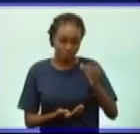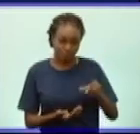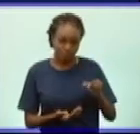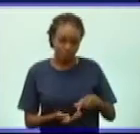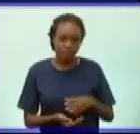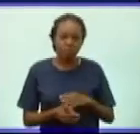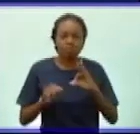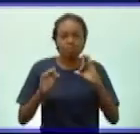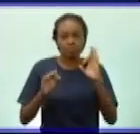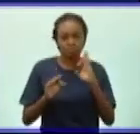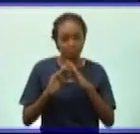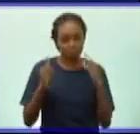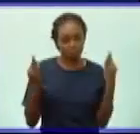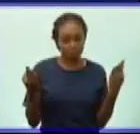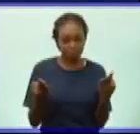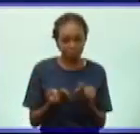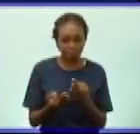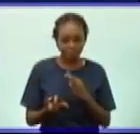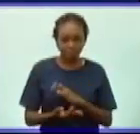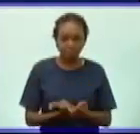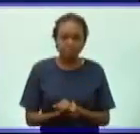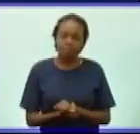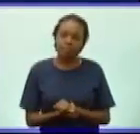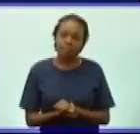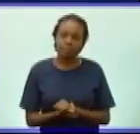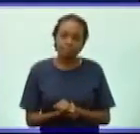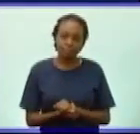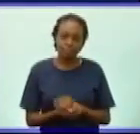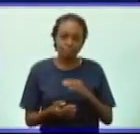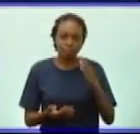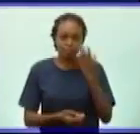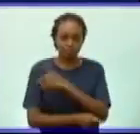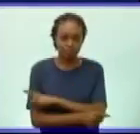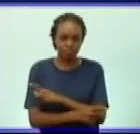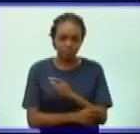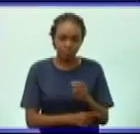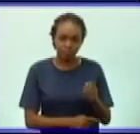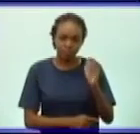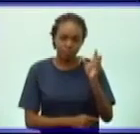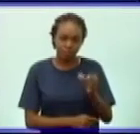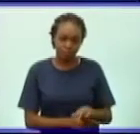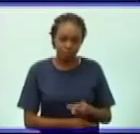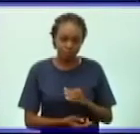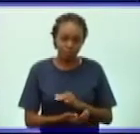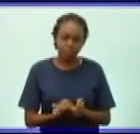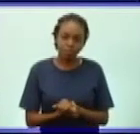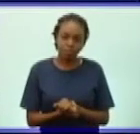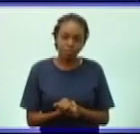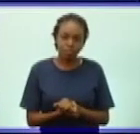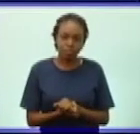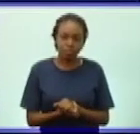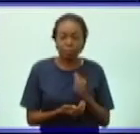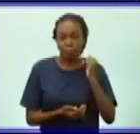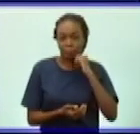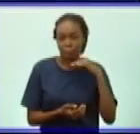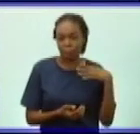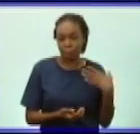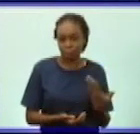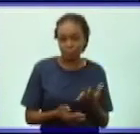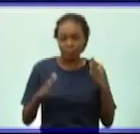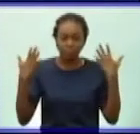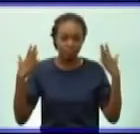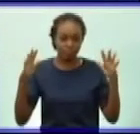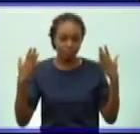sus familiares y a sus profesores. También vamos a felicitar a